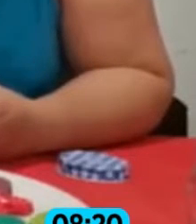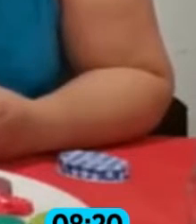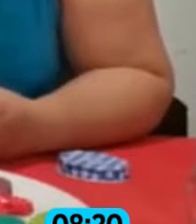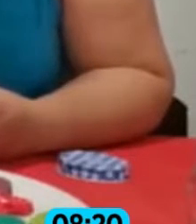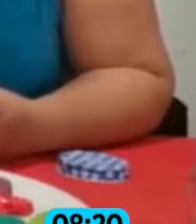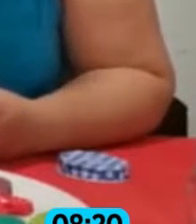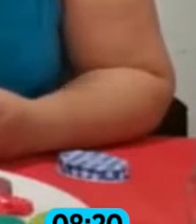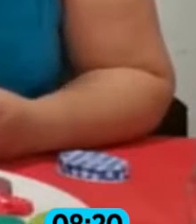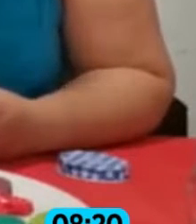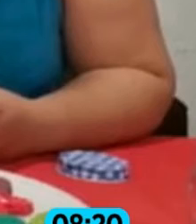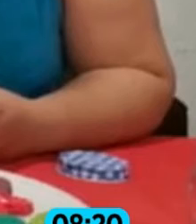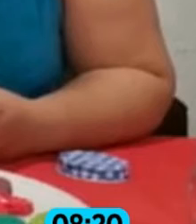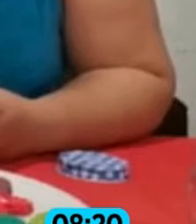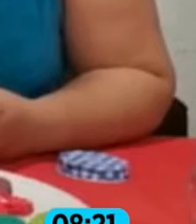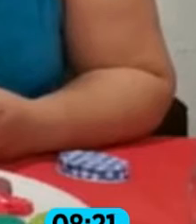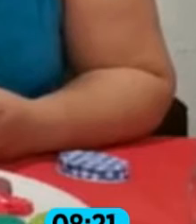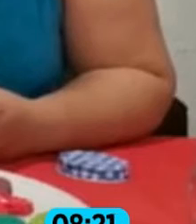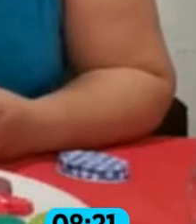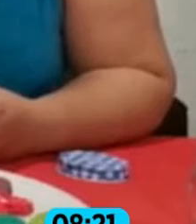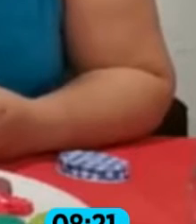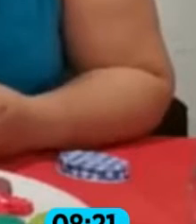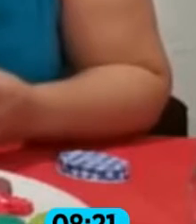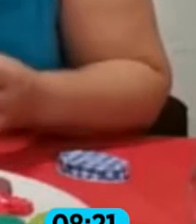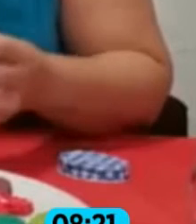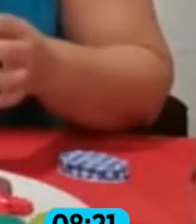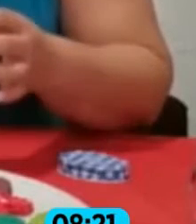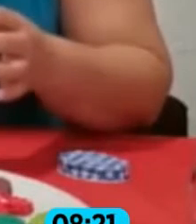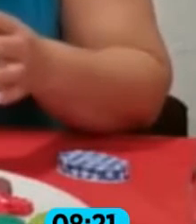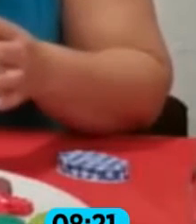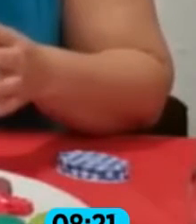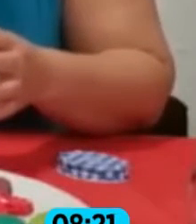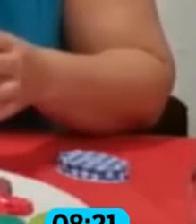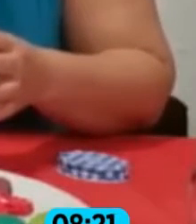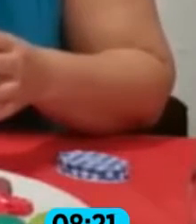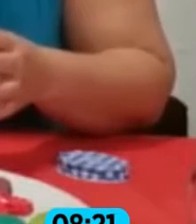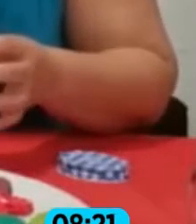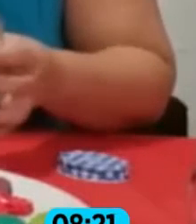Je commence par une fleur verte.